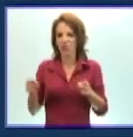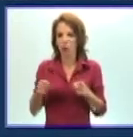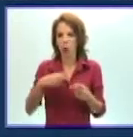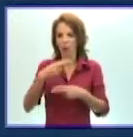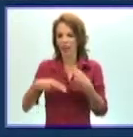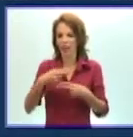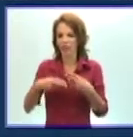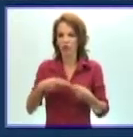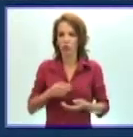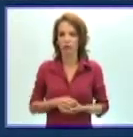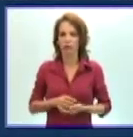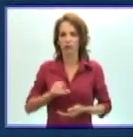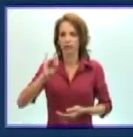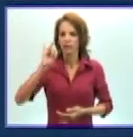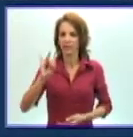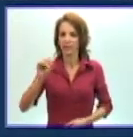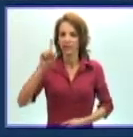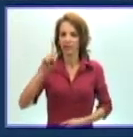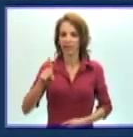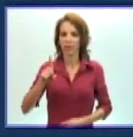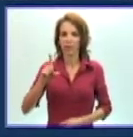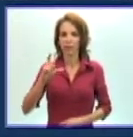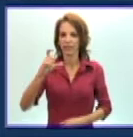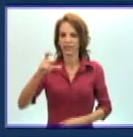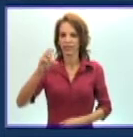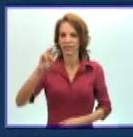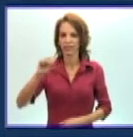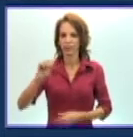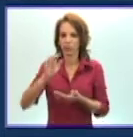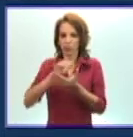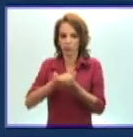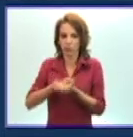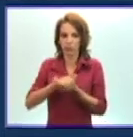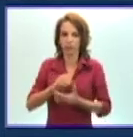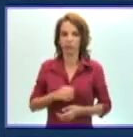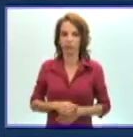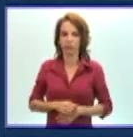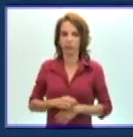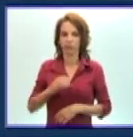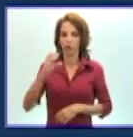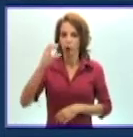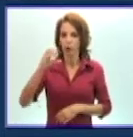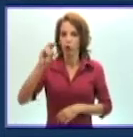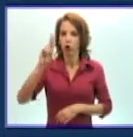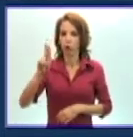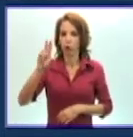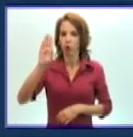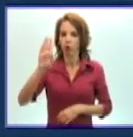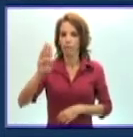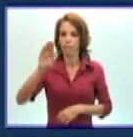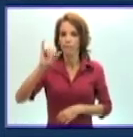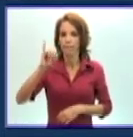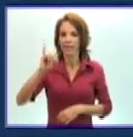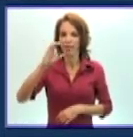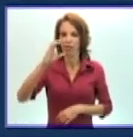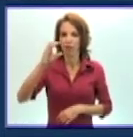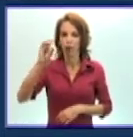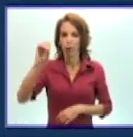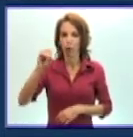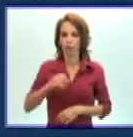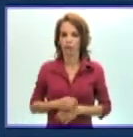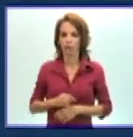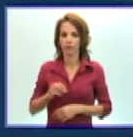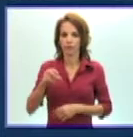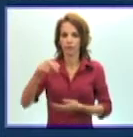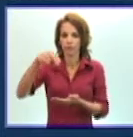71 centímetros cúbicos, ¿verdad? Y en el caso, el último, bueno, se agachó y miró